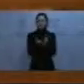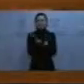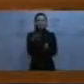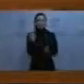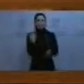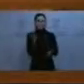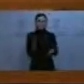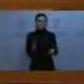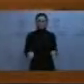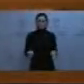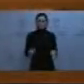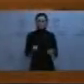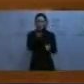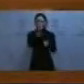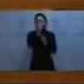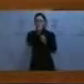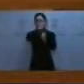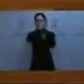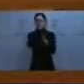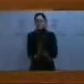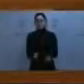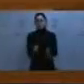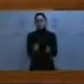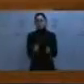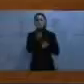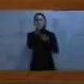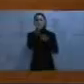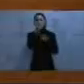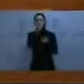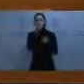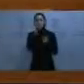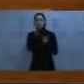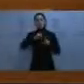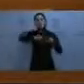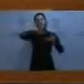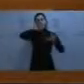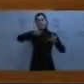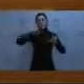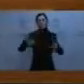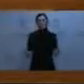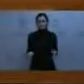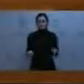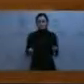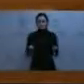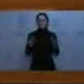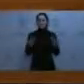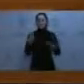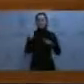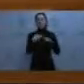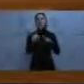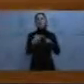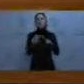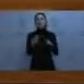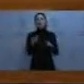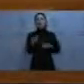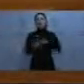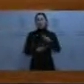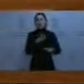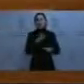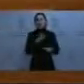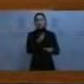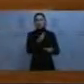noticia, información presupuestaria, información estadística. ¿Cómo hacemos política? ¿Para quién